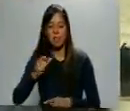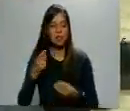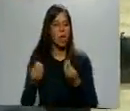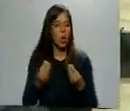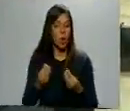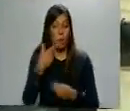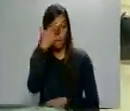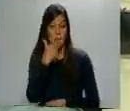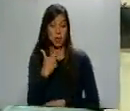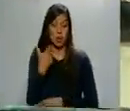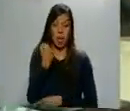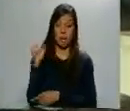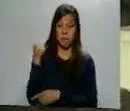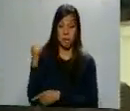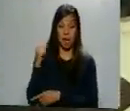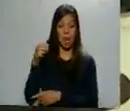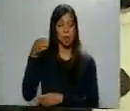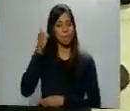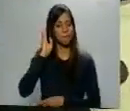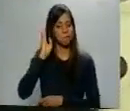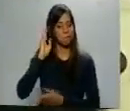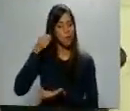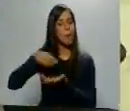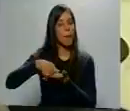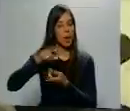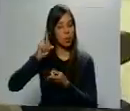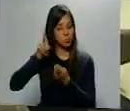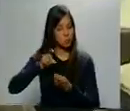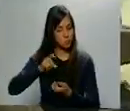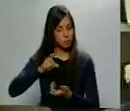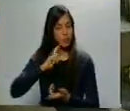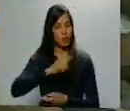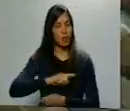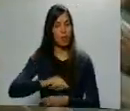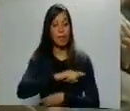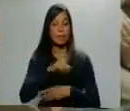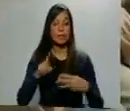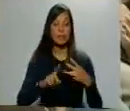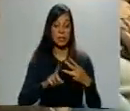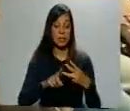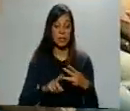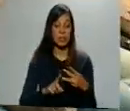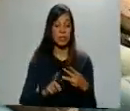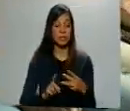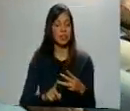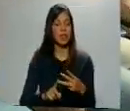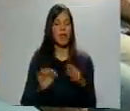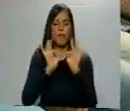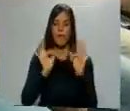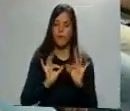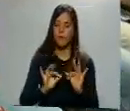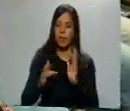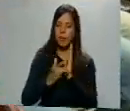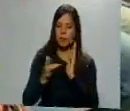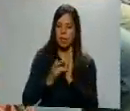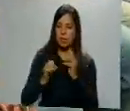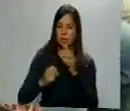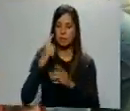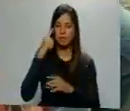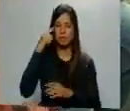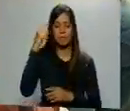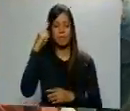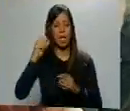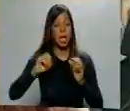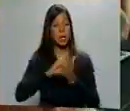el incumplimiento de las normas jurídicas. Número 3. Establecer criterios técnicos, transparentes